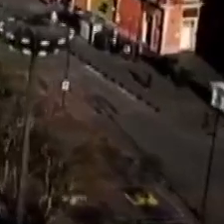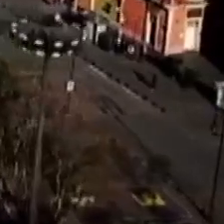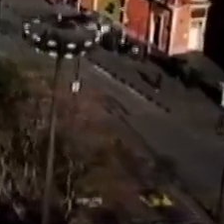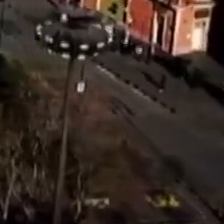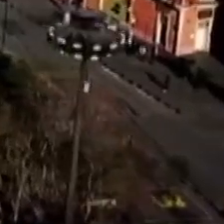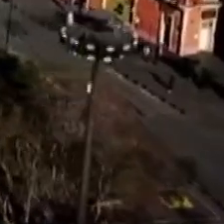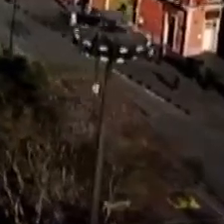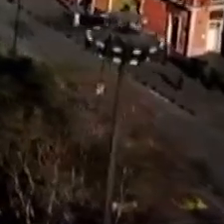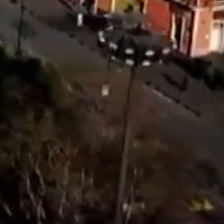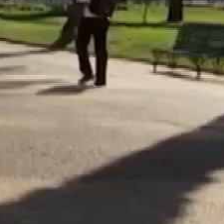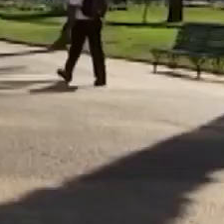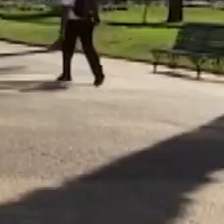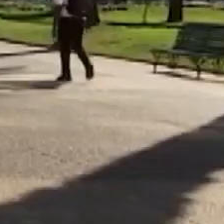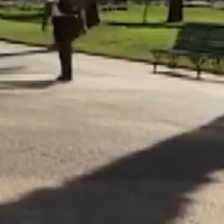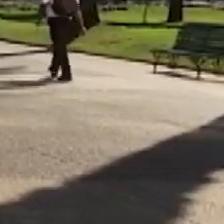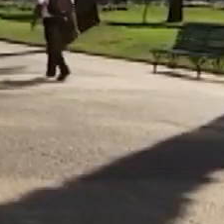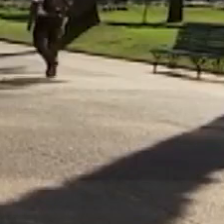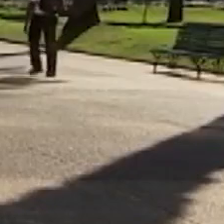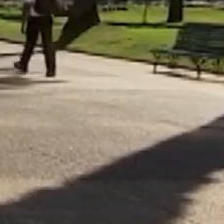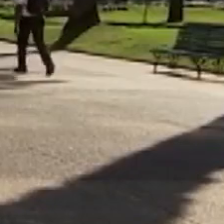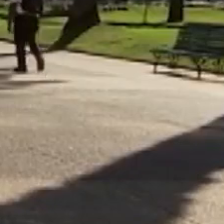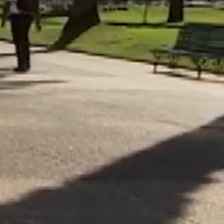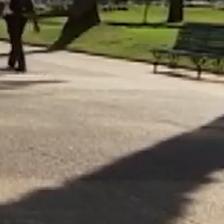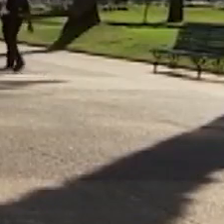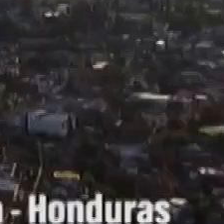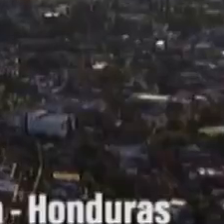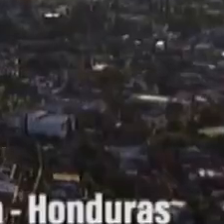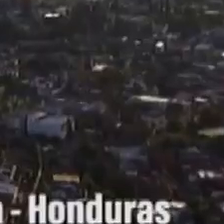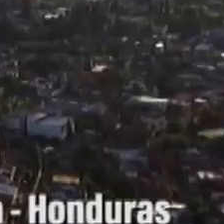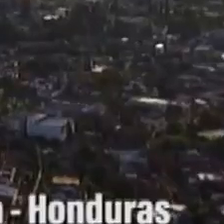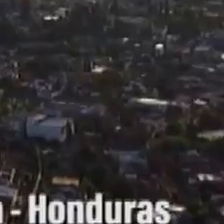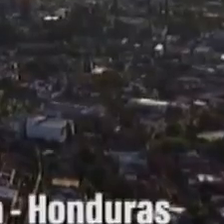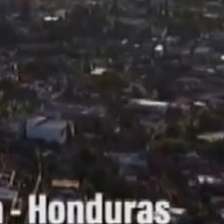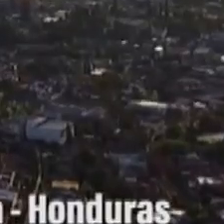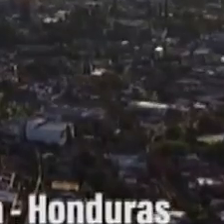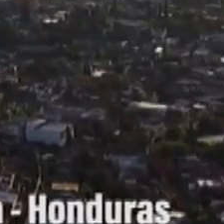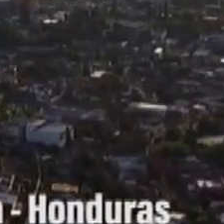Mi ciudad se respira diferente.